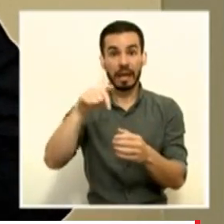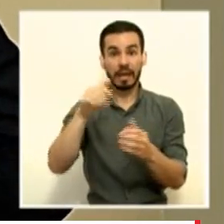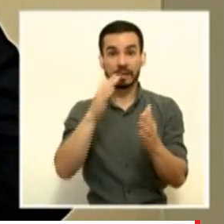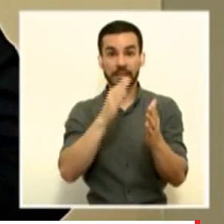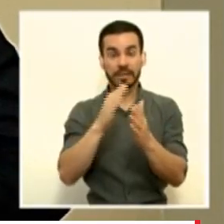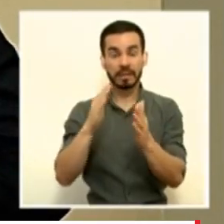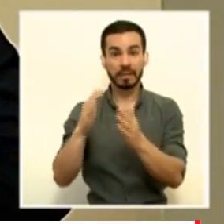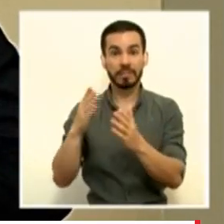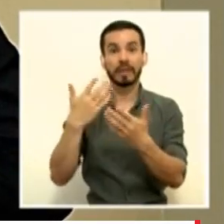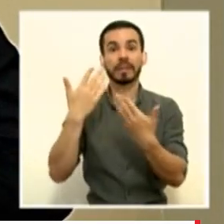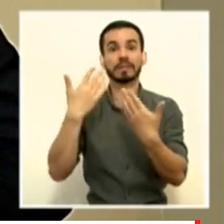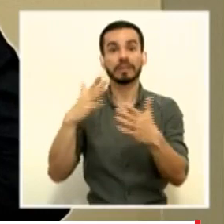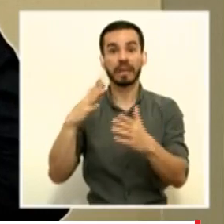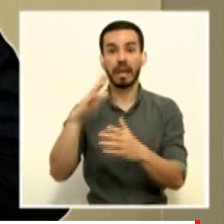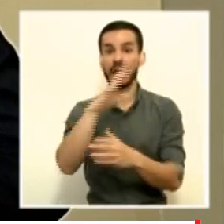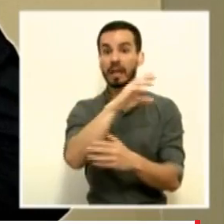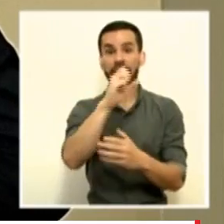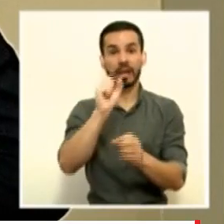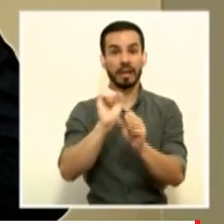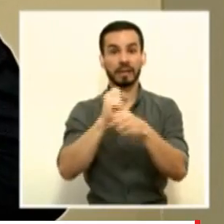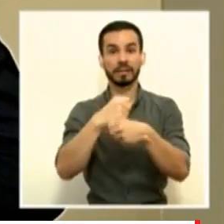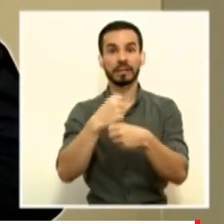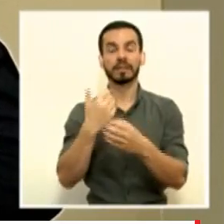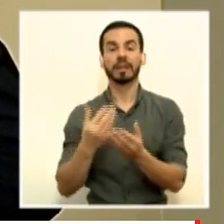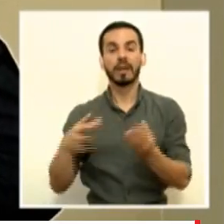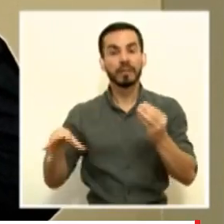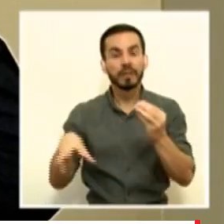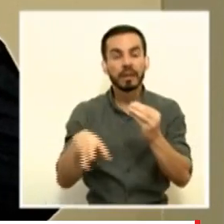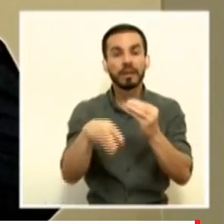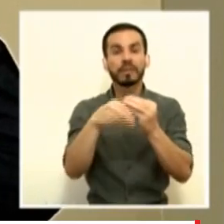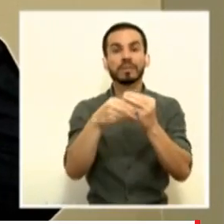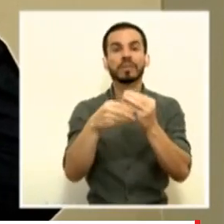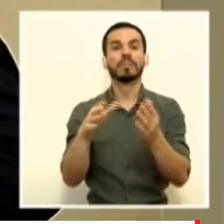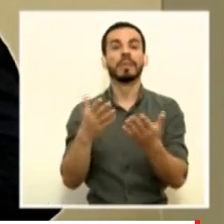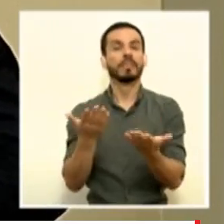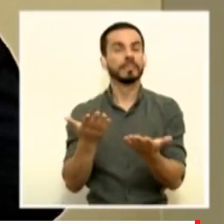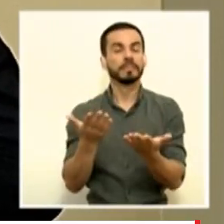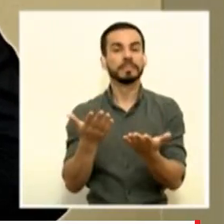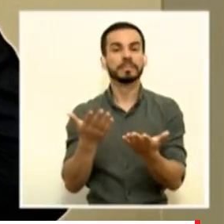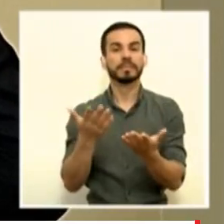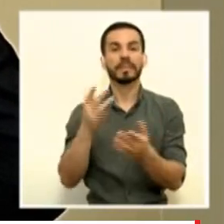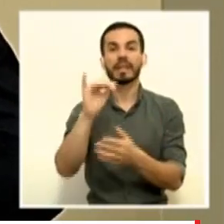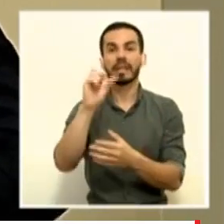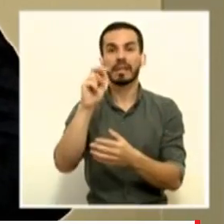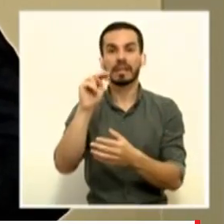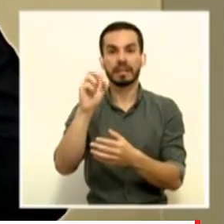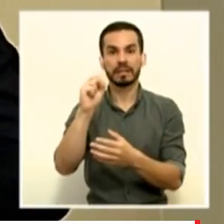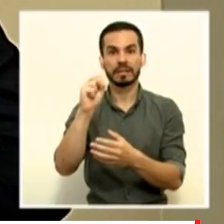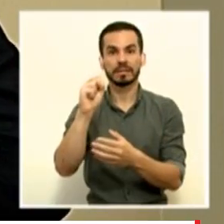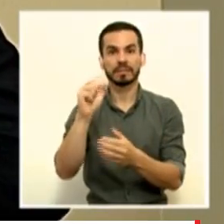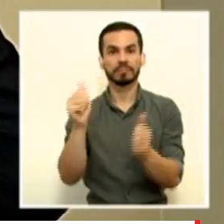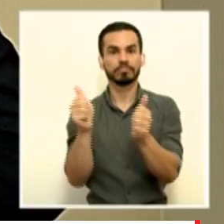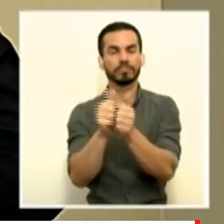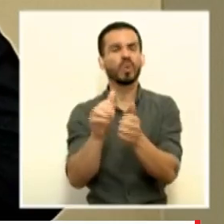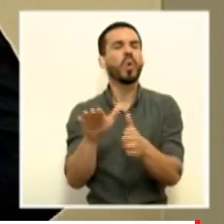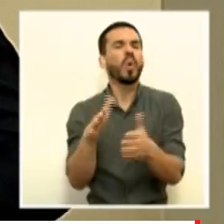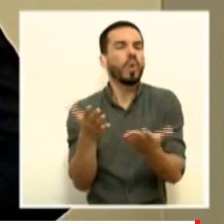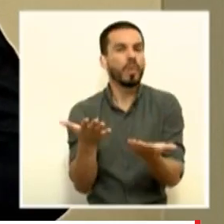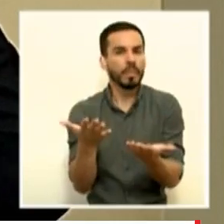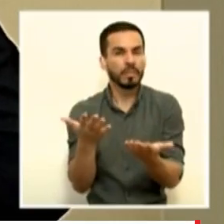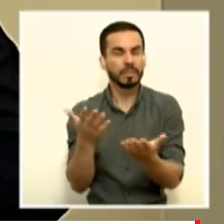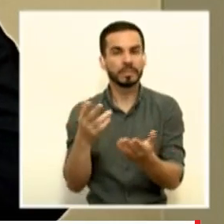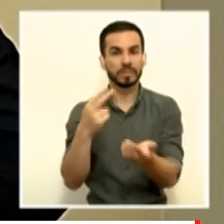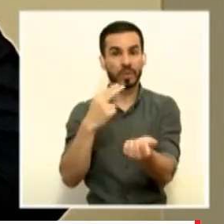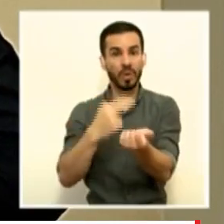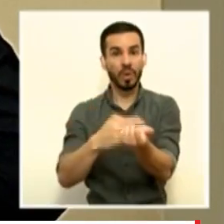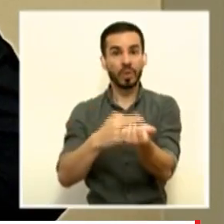plan que ya la Caja ha desplegado se le está sumando el INS. ¿En qué sentido? El